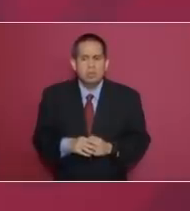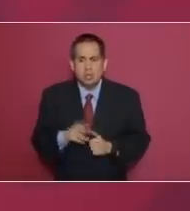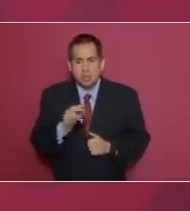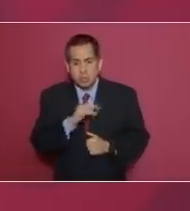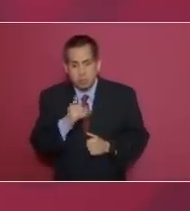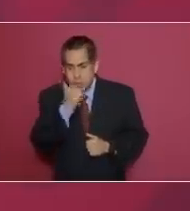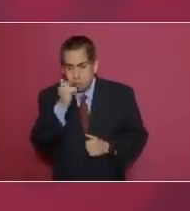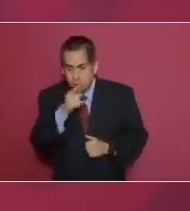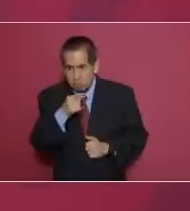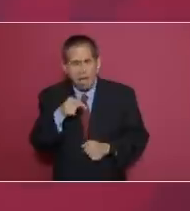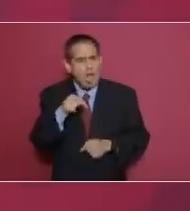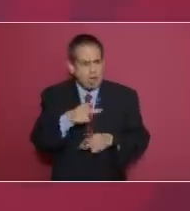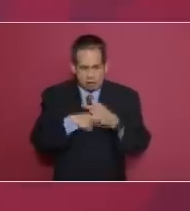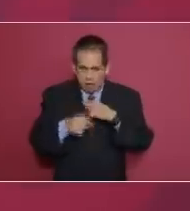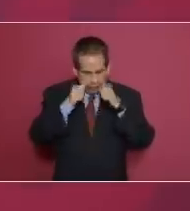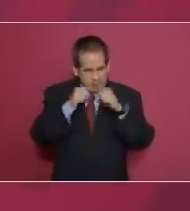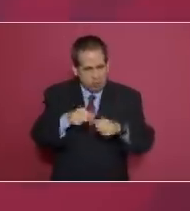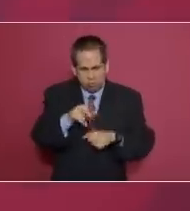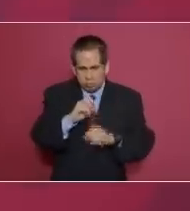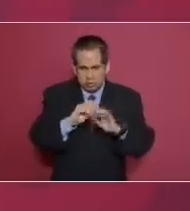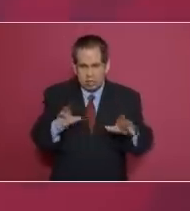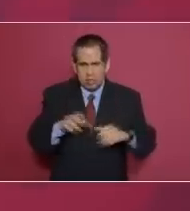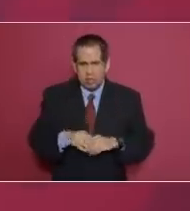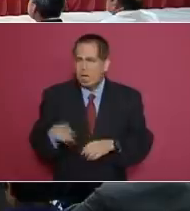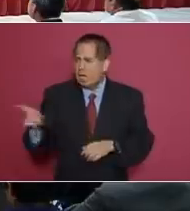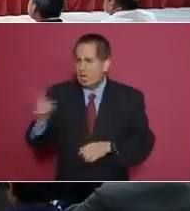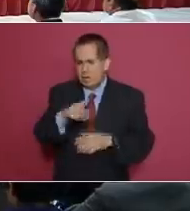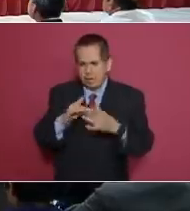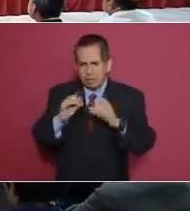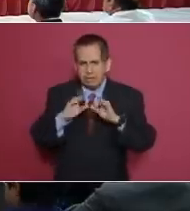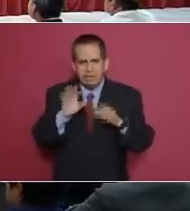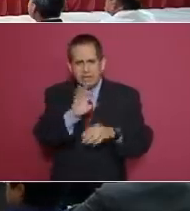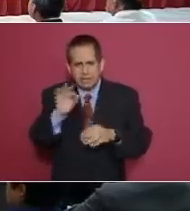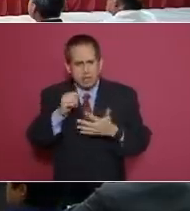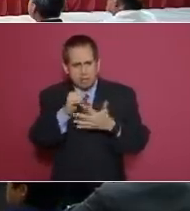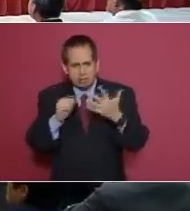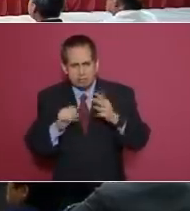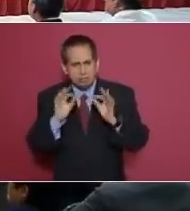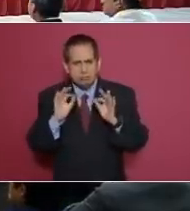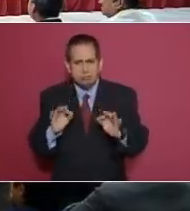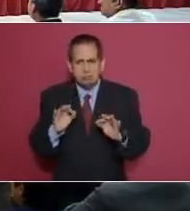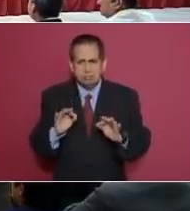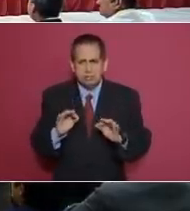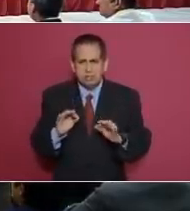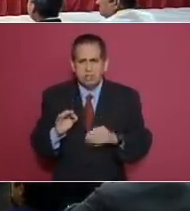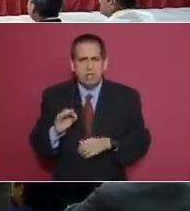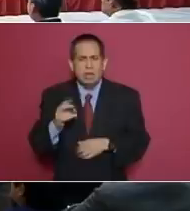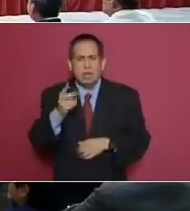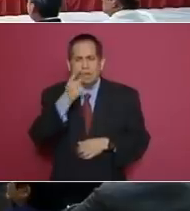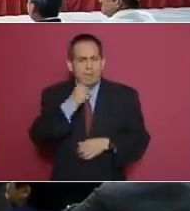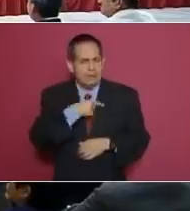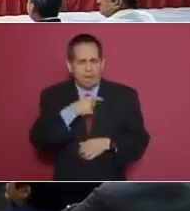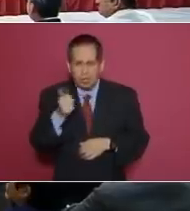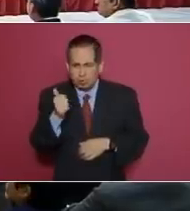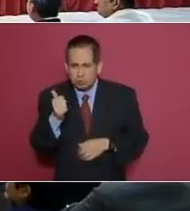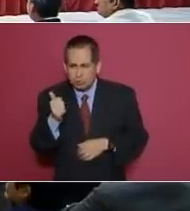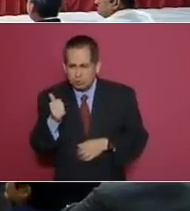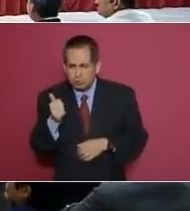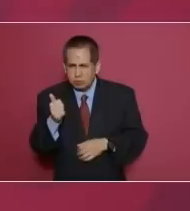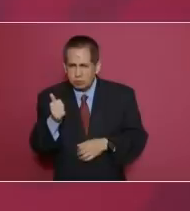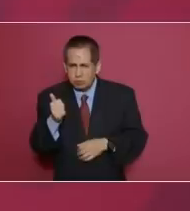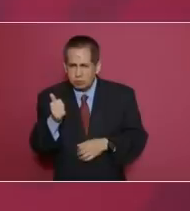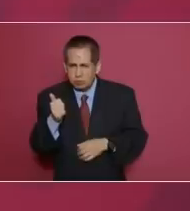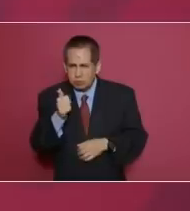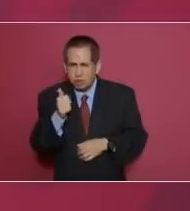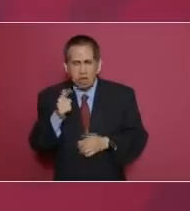correcto, aquí lo tratamos, ¿sí? Él te va a aclarar la fecha. Me dices agosto, que